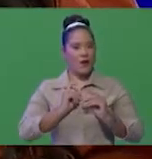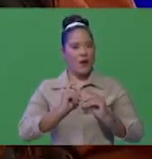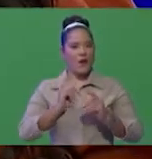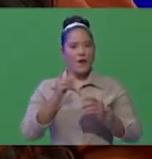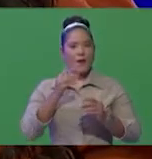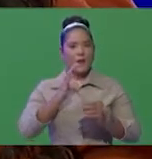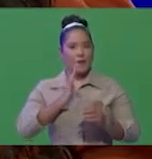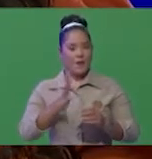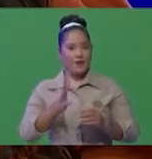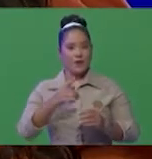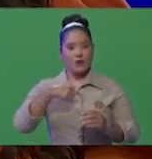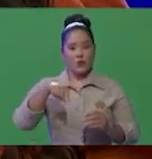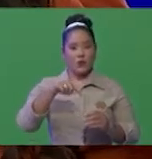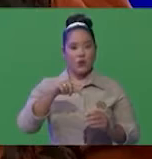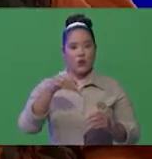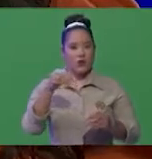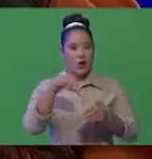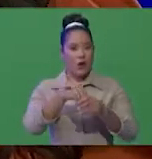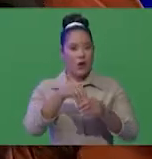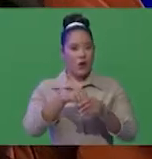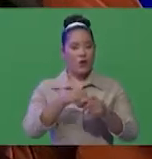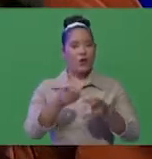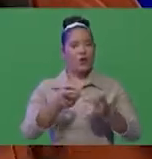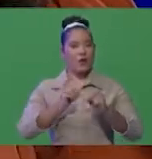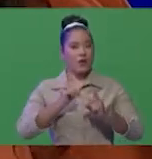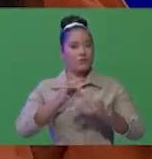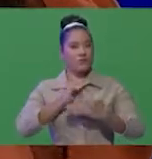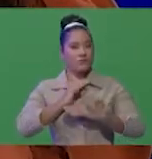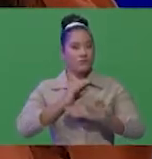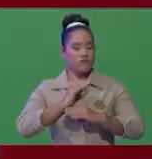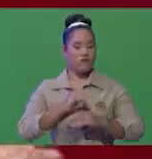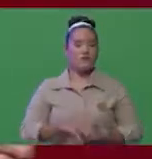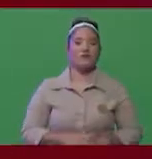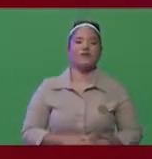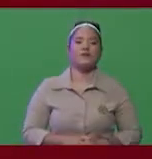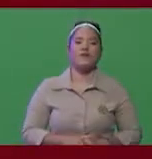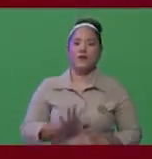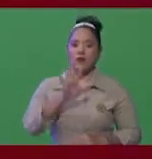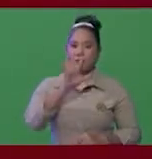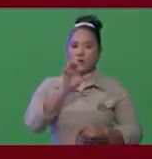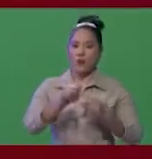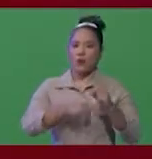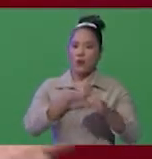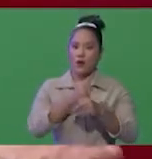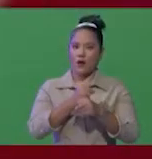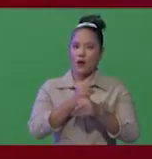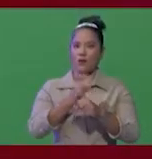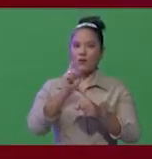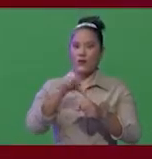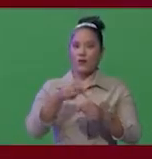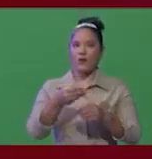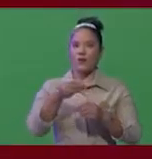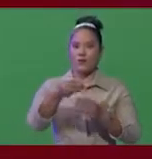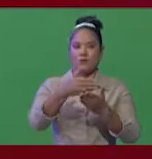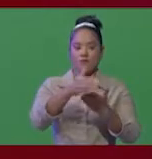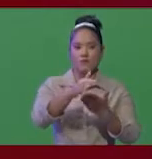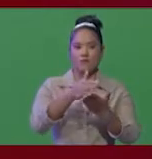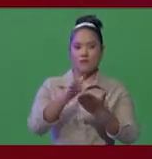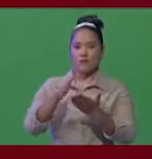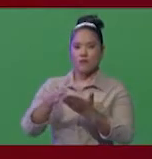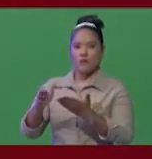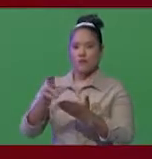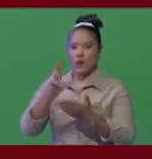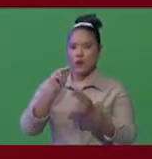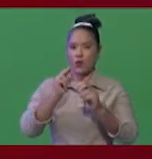cooperativa, cuando nosotros ahorramos ese monto, te da un beneficio. Claro. Después de 5 años, cada cooperativa debe de dar los dividendos, que mucha gente